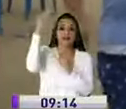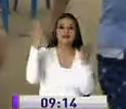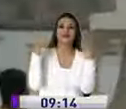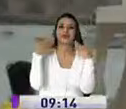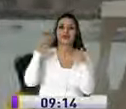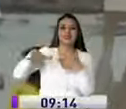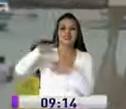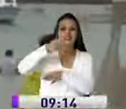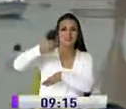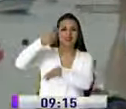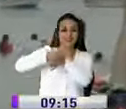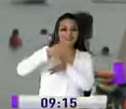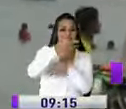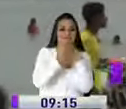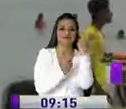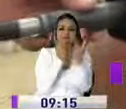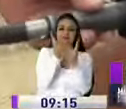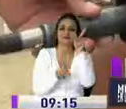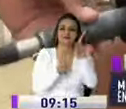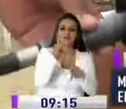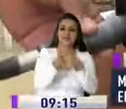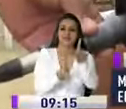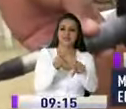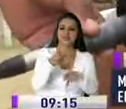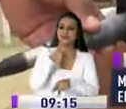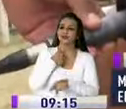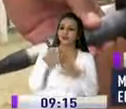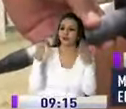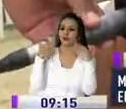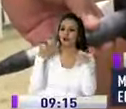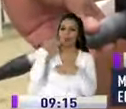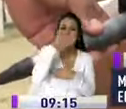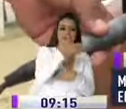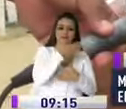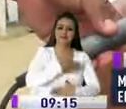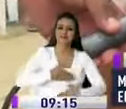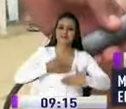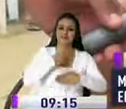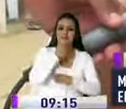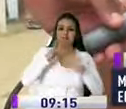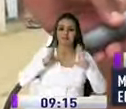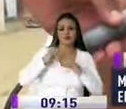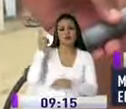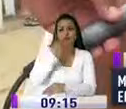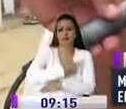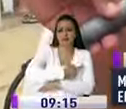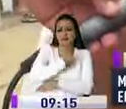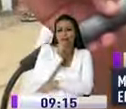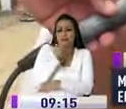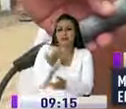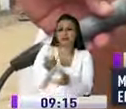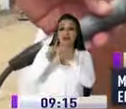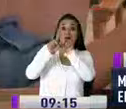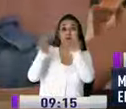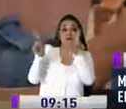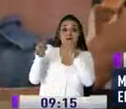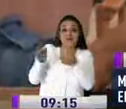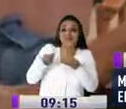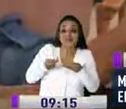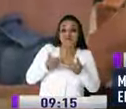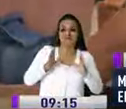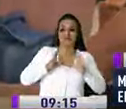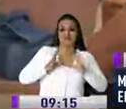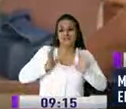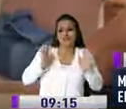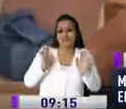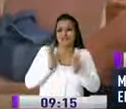del Guayas, visitaron estas playas. De Guayaquil, aquí disfrutando del feriado, un día por lo menos, que nos da la empresa. Por Salinas,